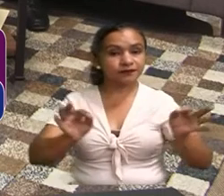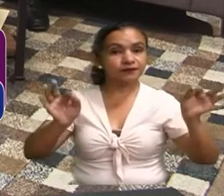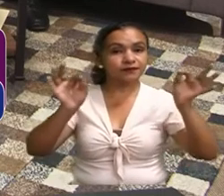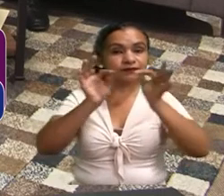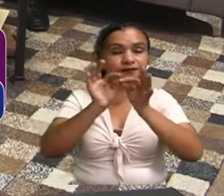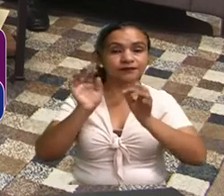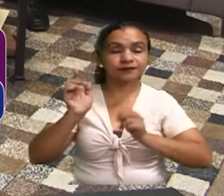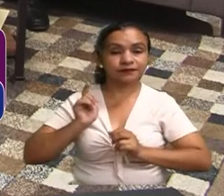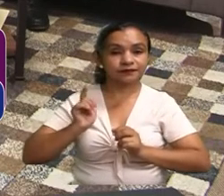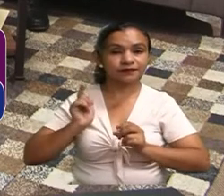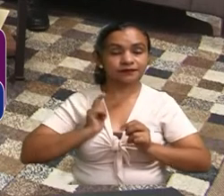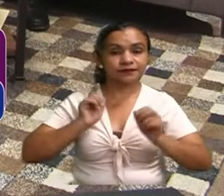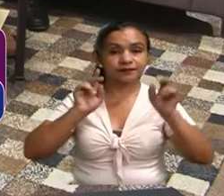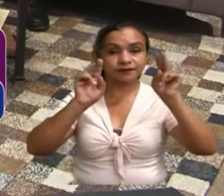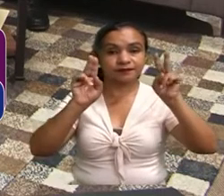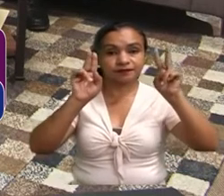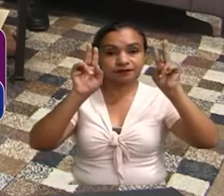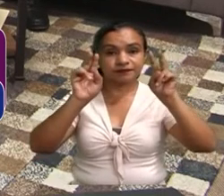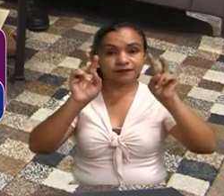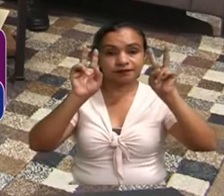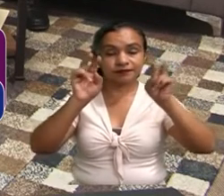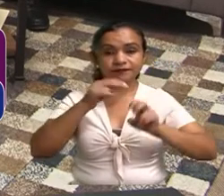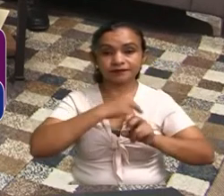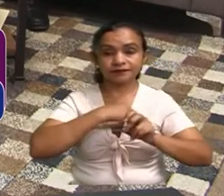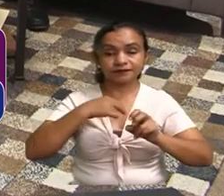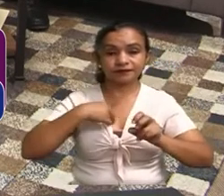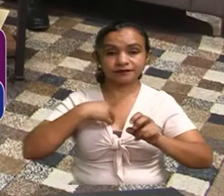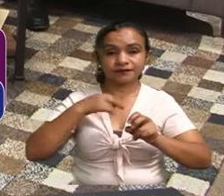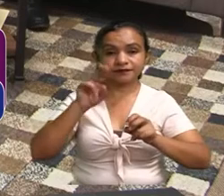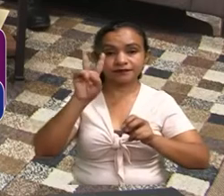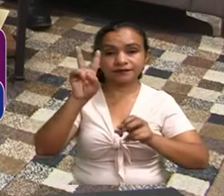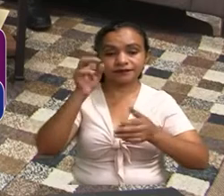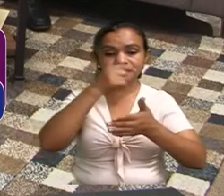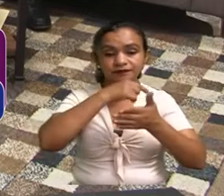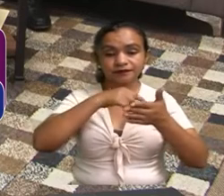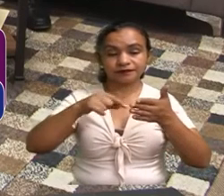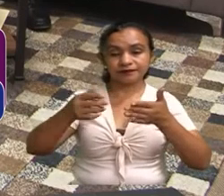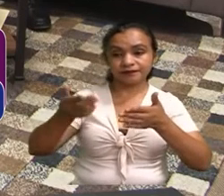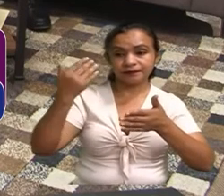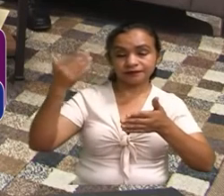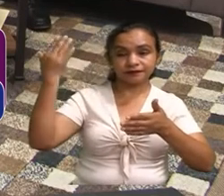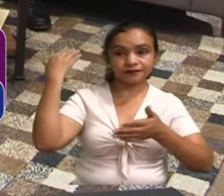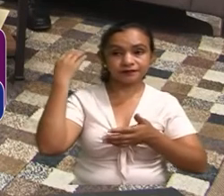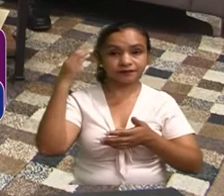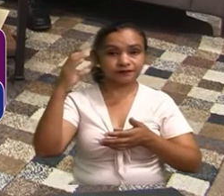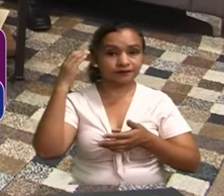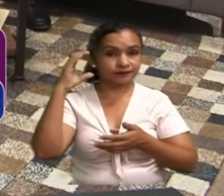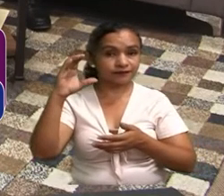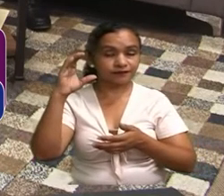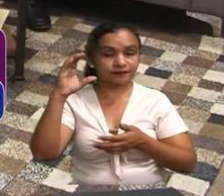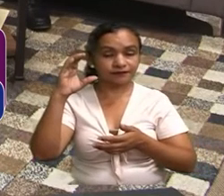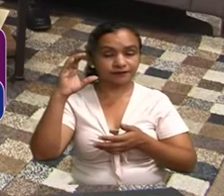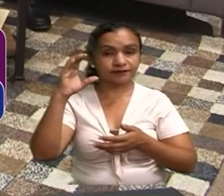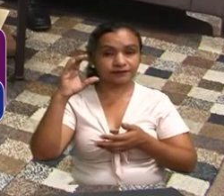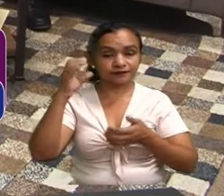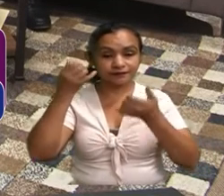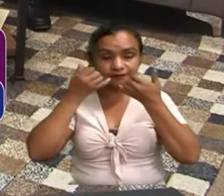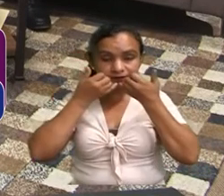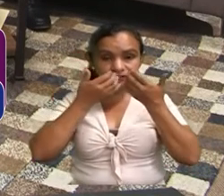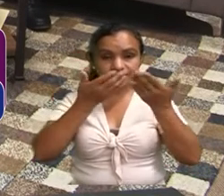el tema, y porque hace 2 semanas hubo un evento en Colombia donde ahí lo dimos a conocer, ahí fue